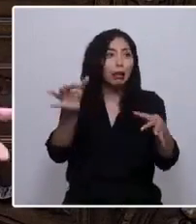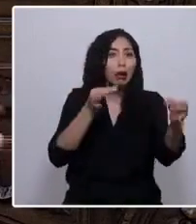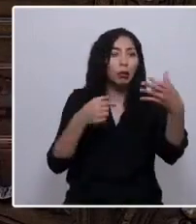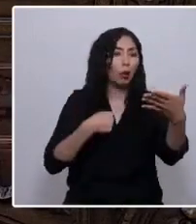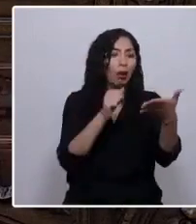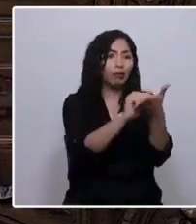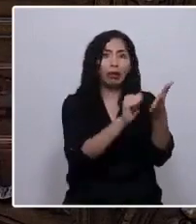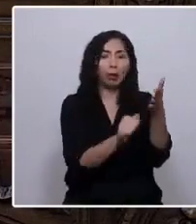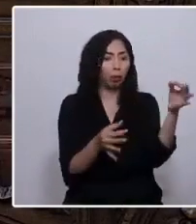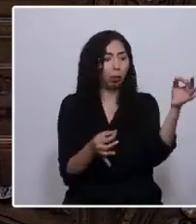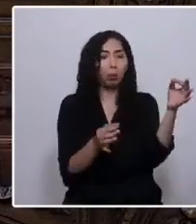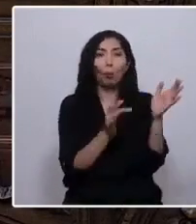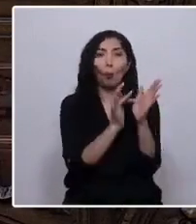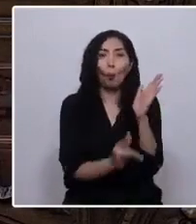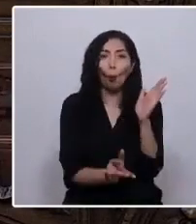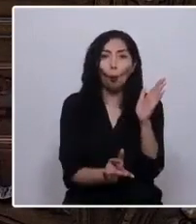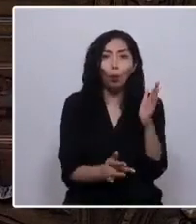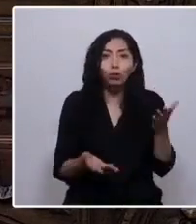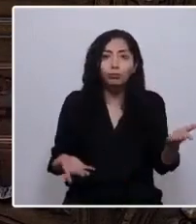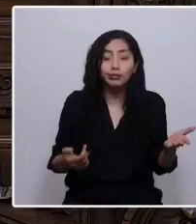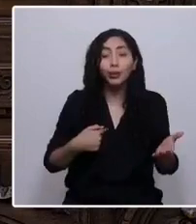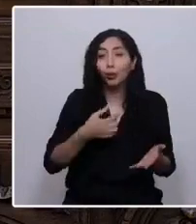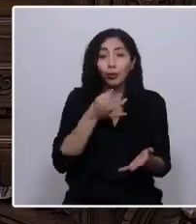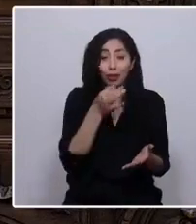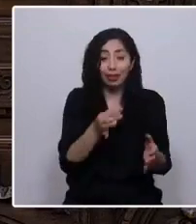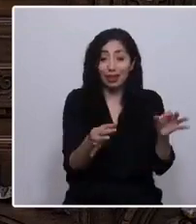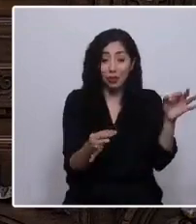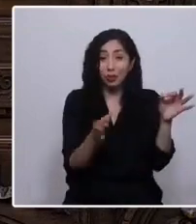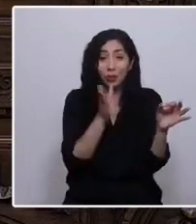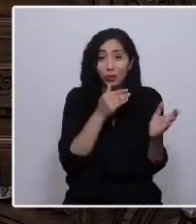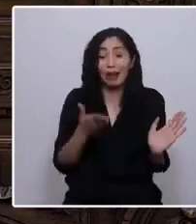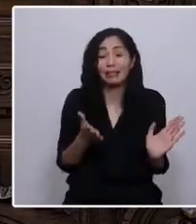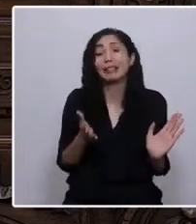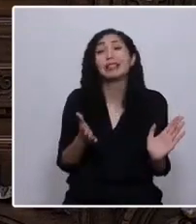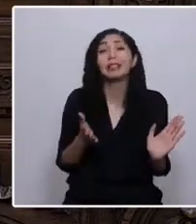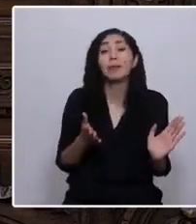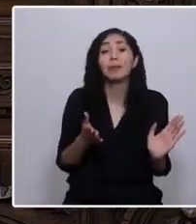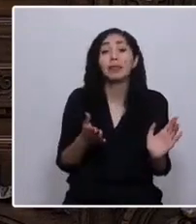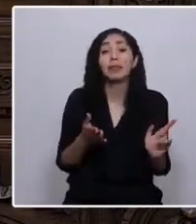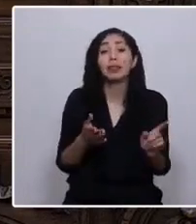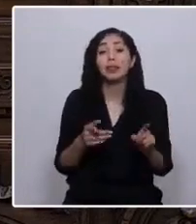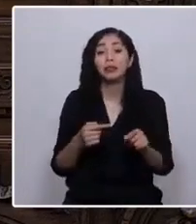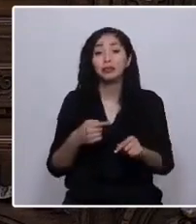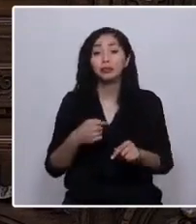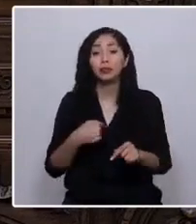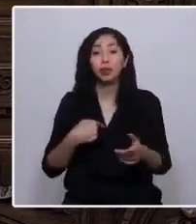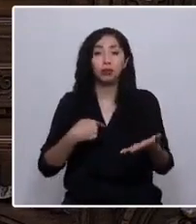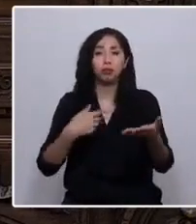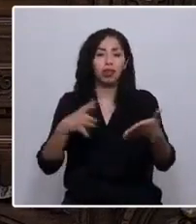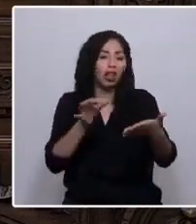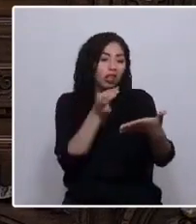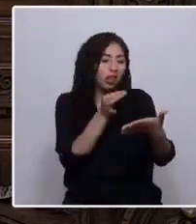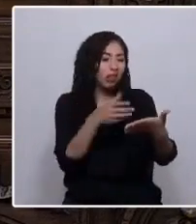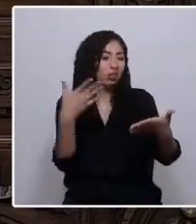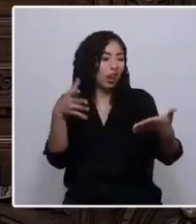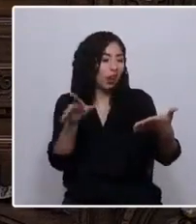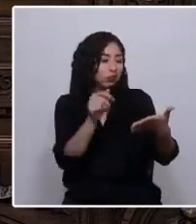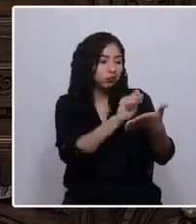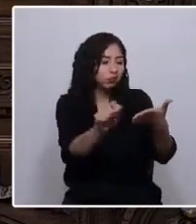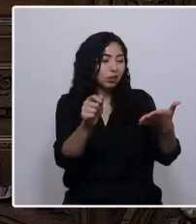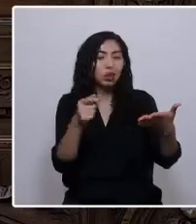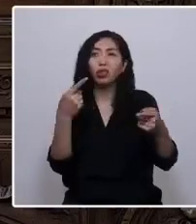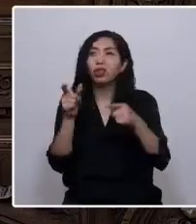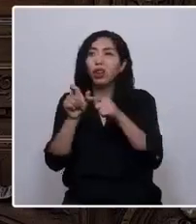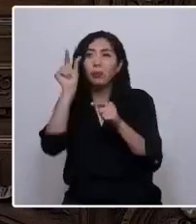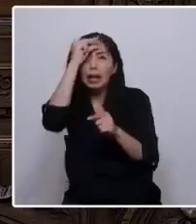quedó nada, así que literalmente no tengo discurso. Fui tarjando así, no son 30 pesos, son 30 años, ya lo dijeron, tarjado. Cambio